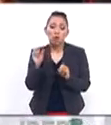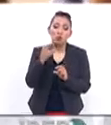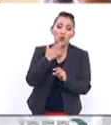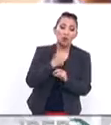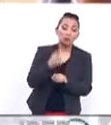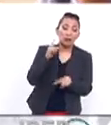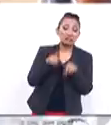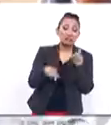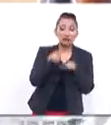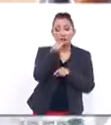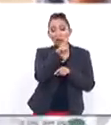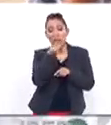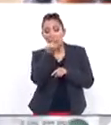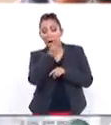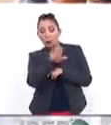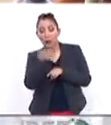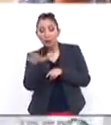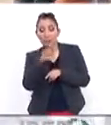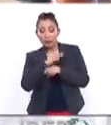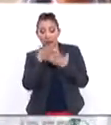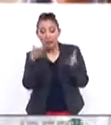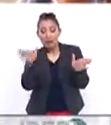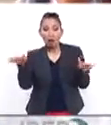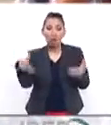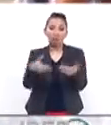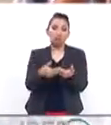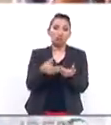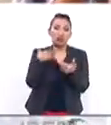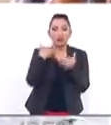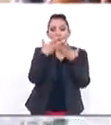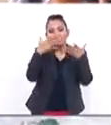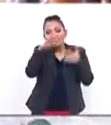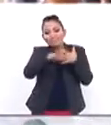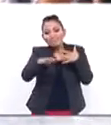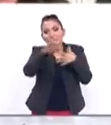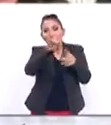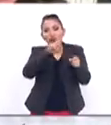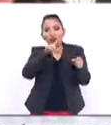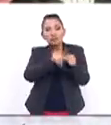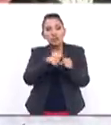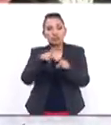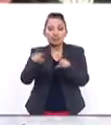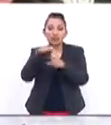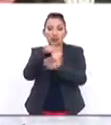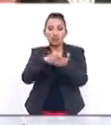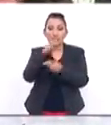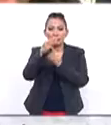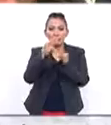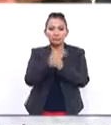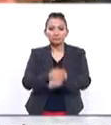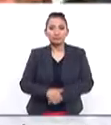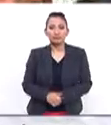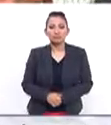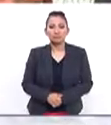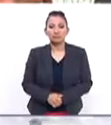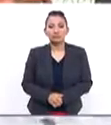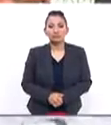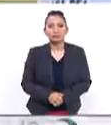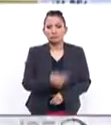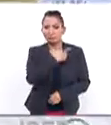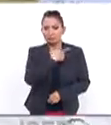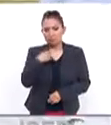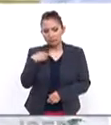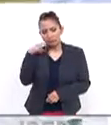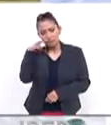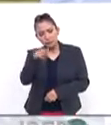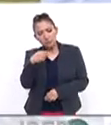de determinadas lenguas puede hoy abrir o cerrar puertas a amplios sectores sociales en muchos lugares del mundo. Tengamos la